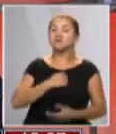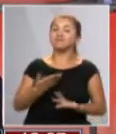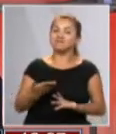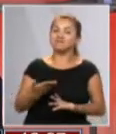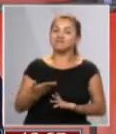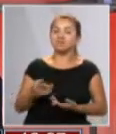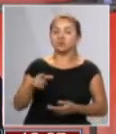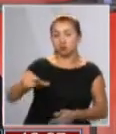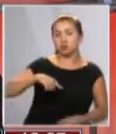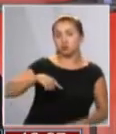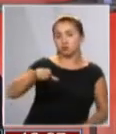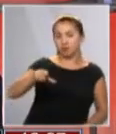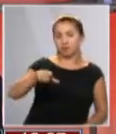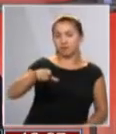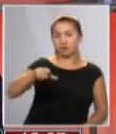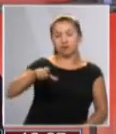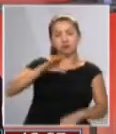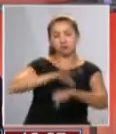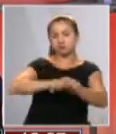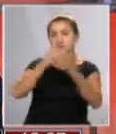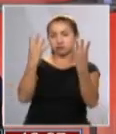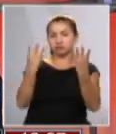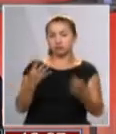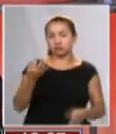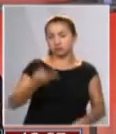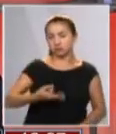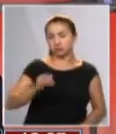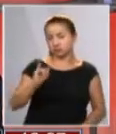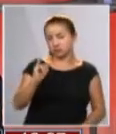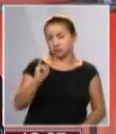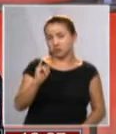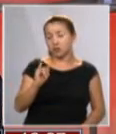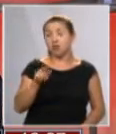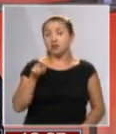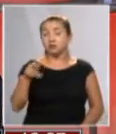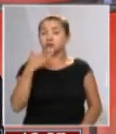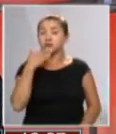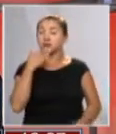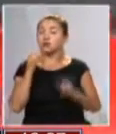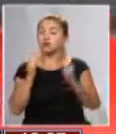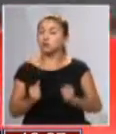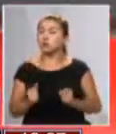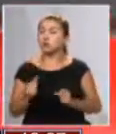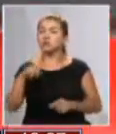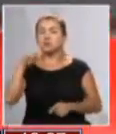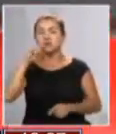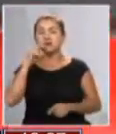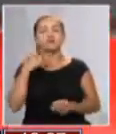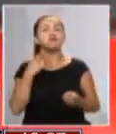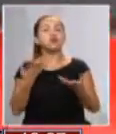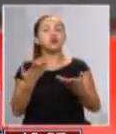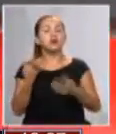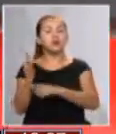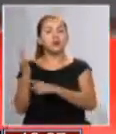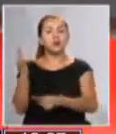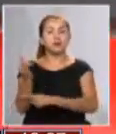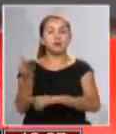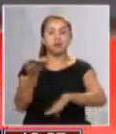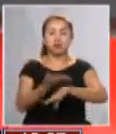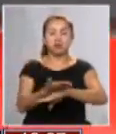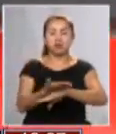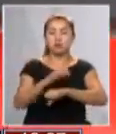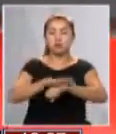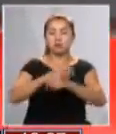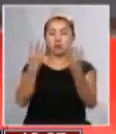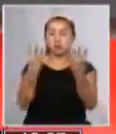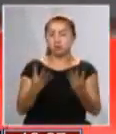los inculpados de una pena de prisión efectiva. Y eso podría también darnos a entender por qué la fiscalía ha pedido prisión preventiva, porque siempre